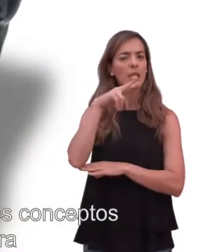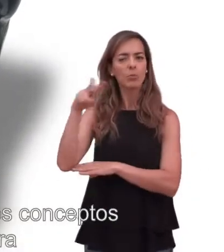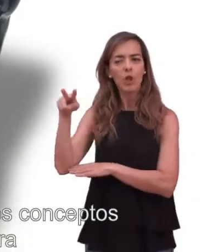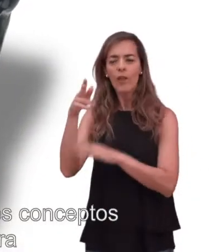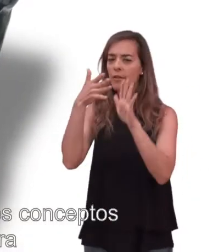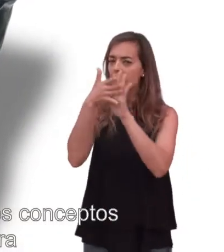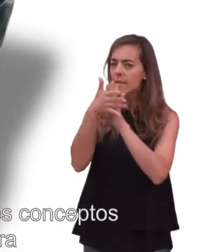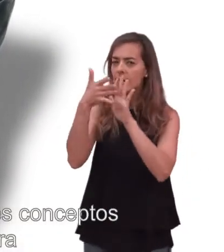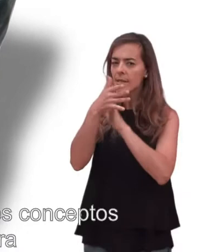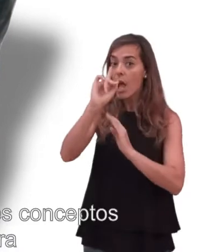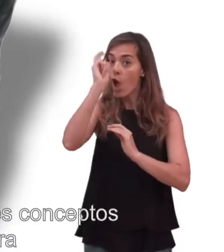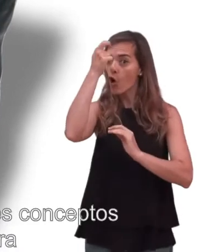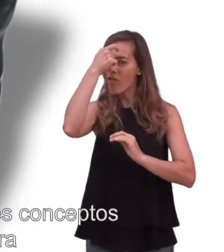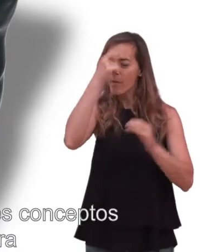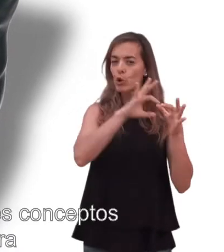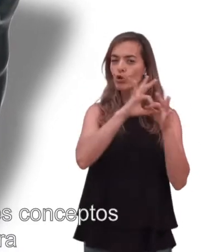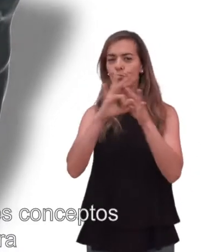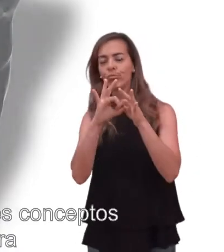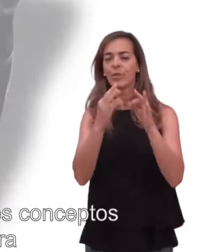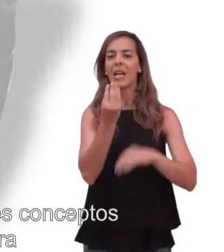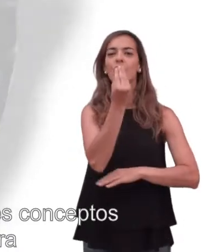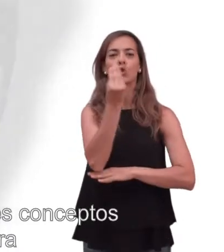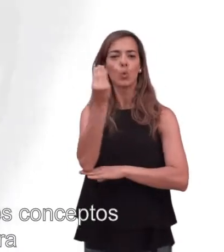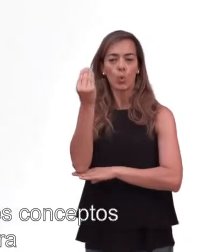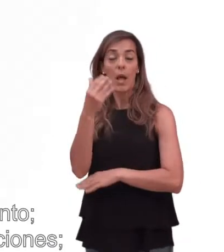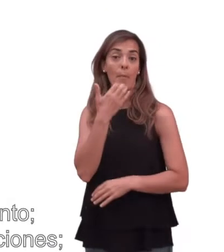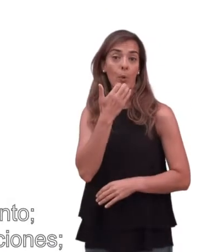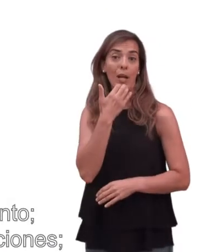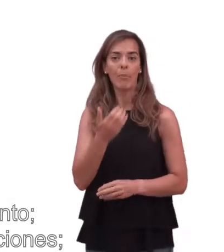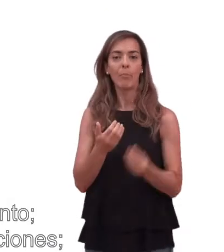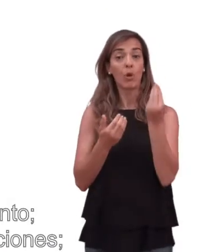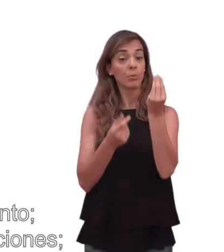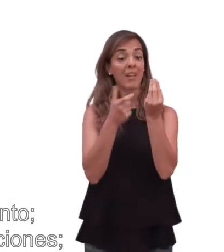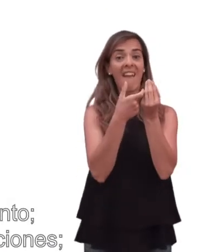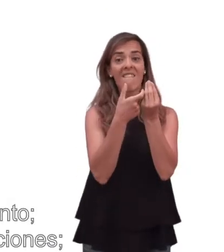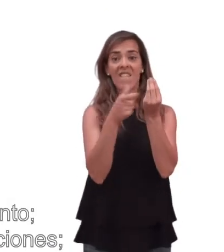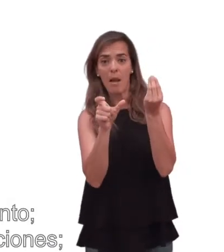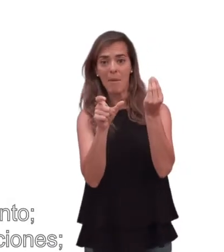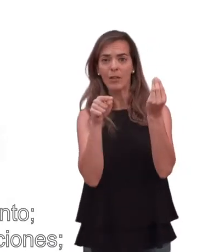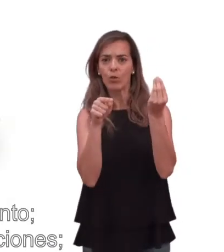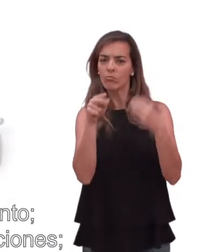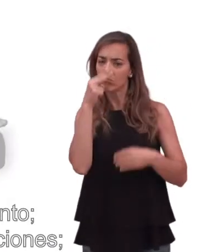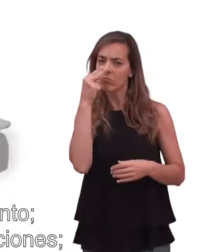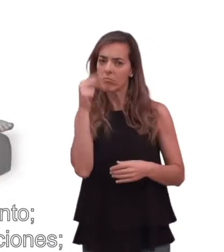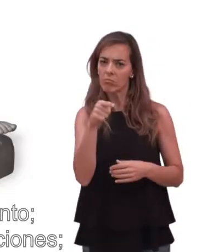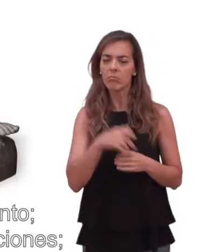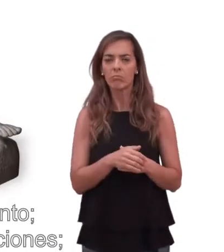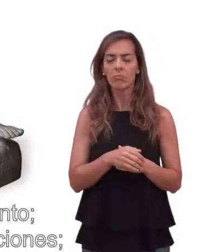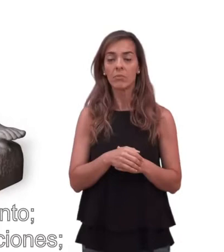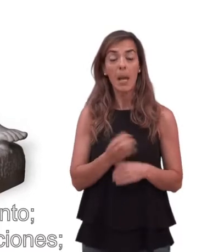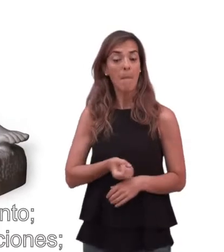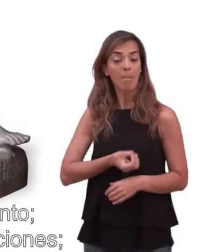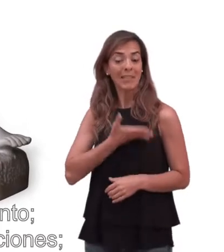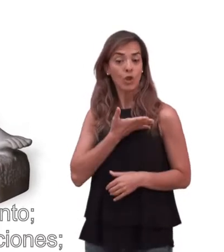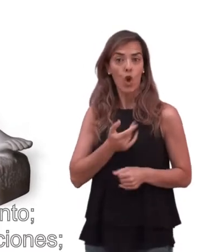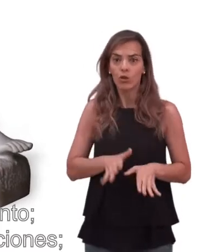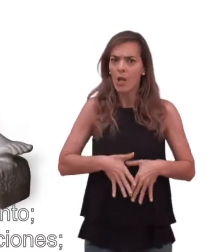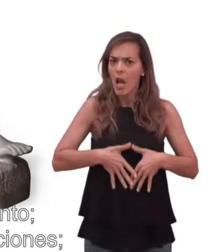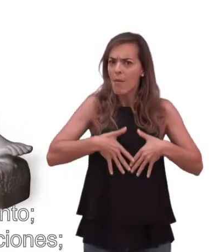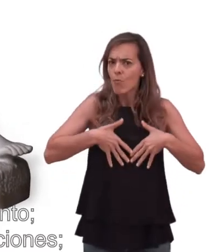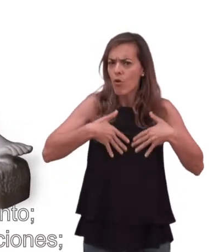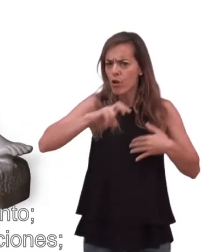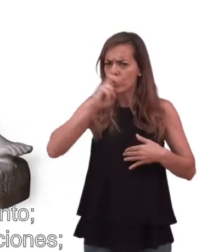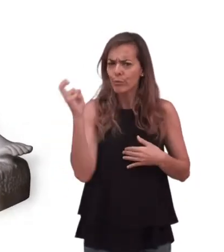desgranando diferentes conceptos relacionados con la escultura, como el interés por el fragmento, la captación de pasiones